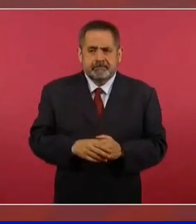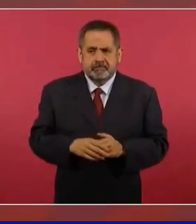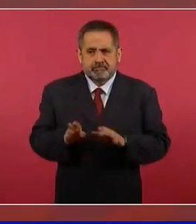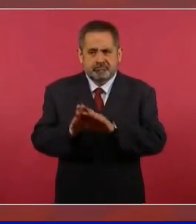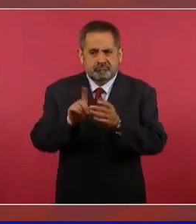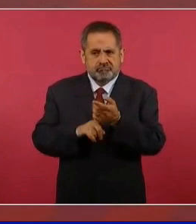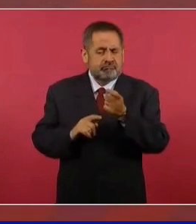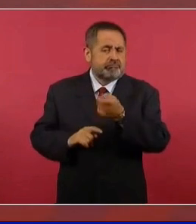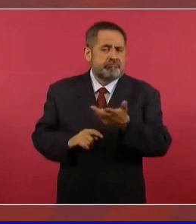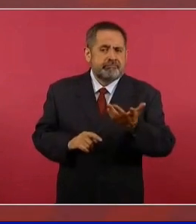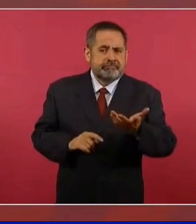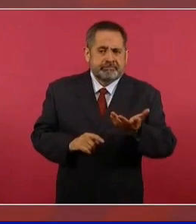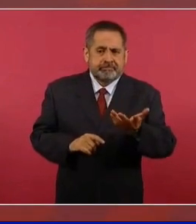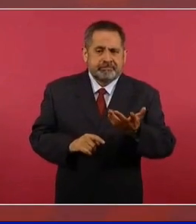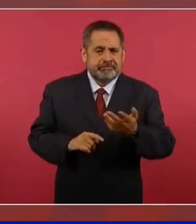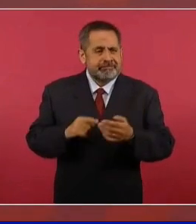actuación